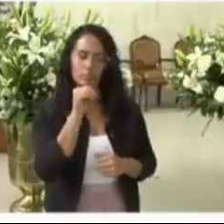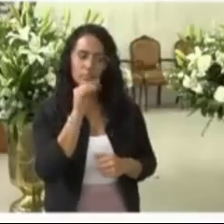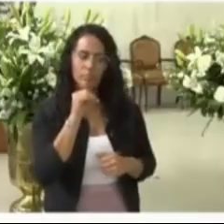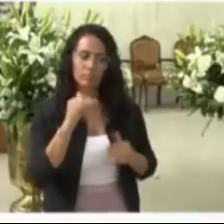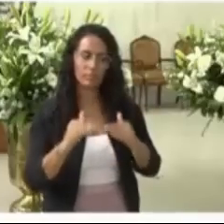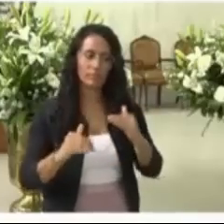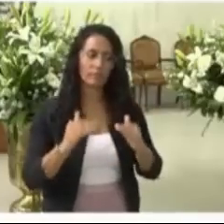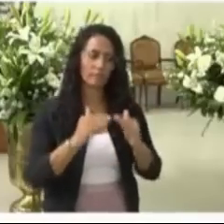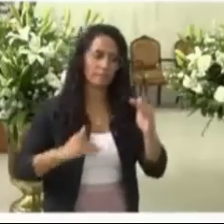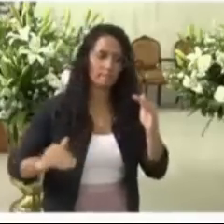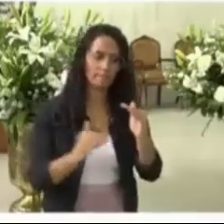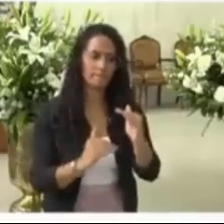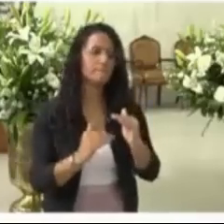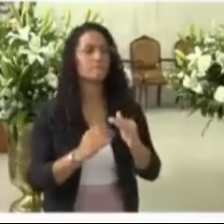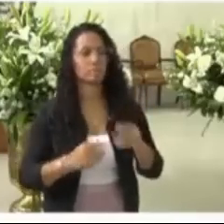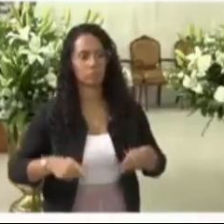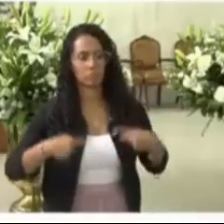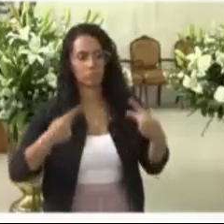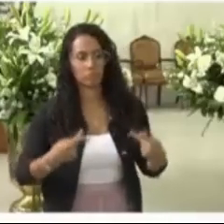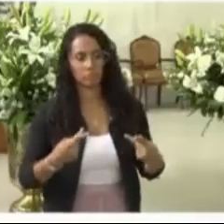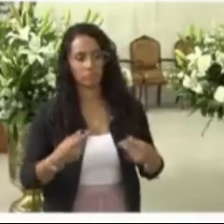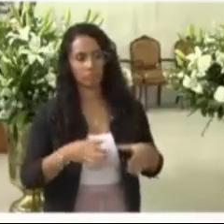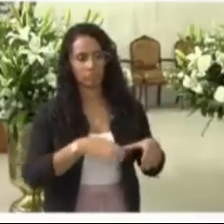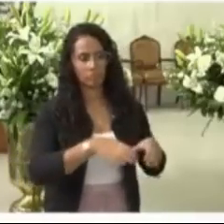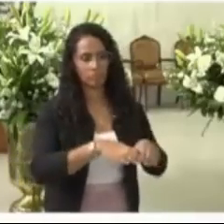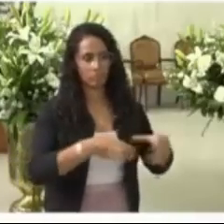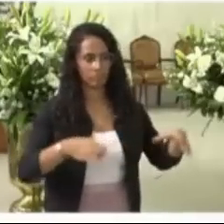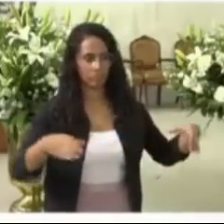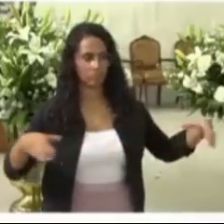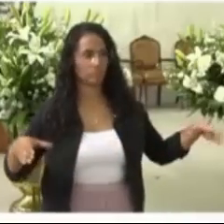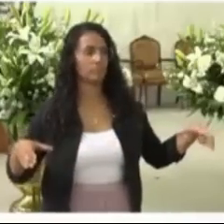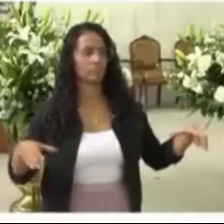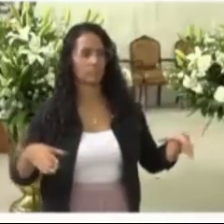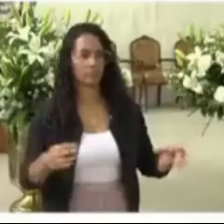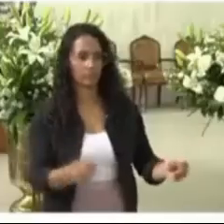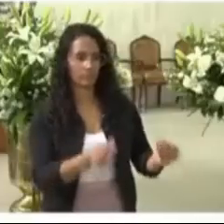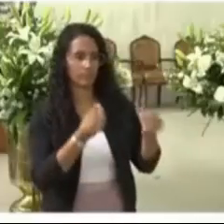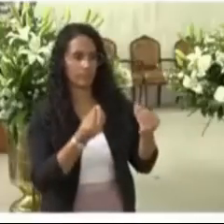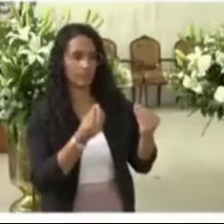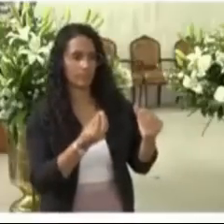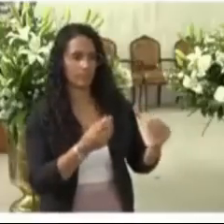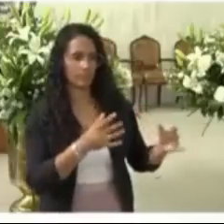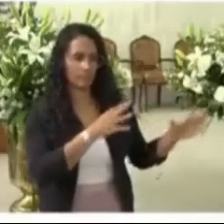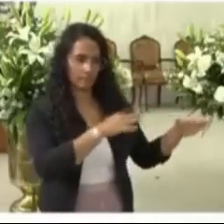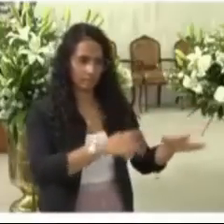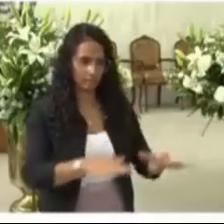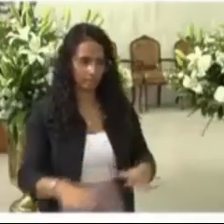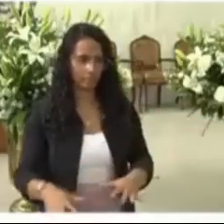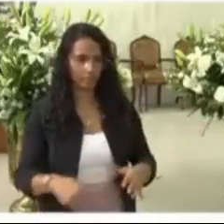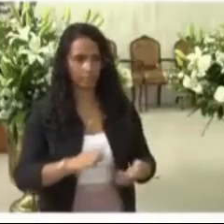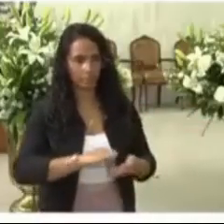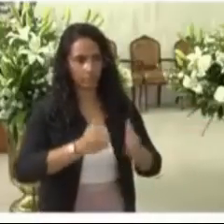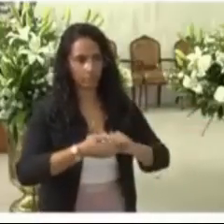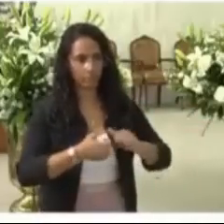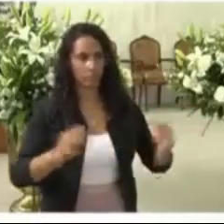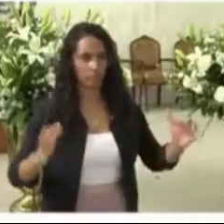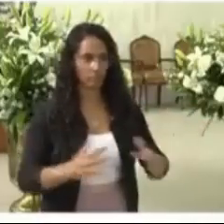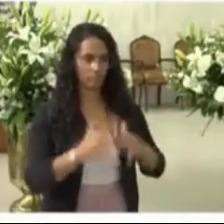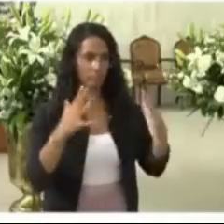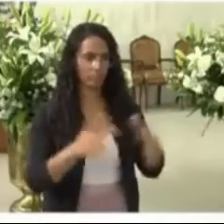nosotros. No sabemos qué hacer, y a ti volvemos